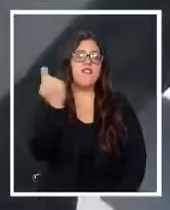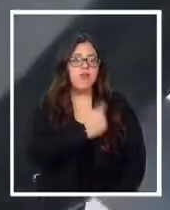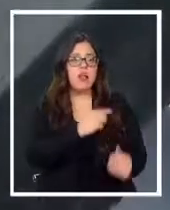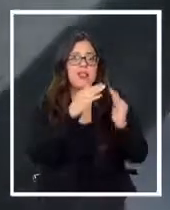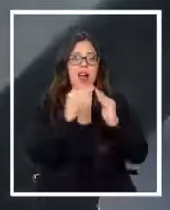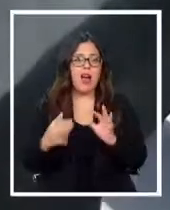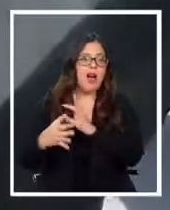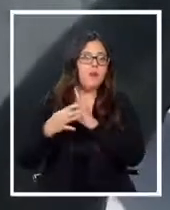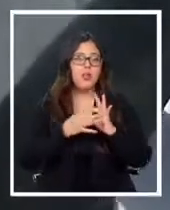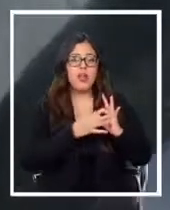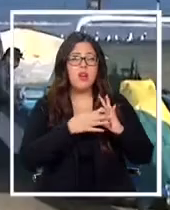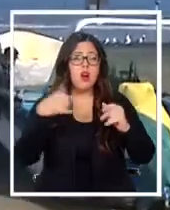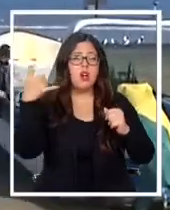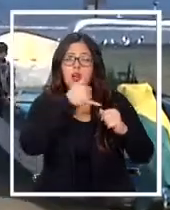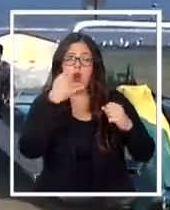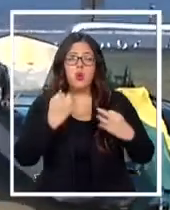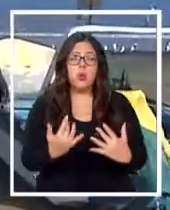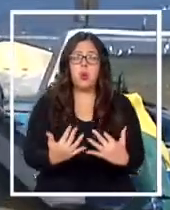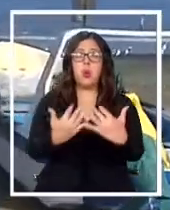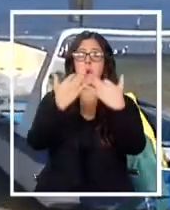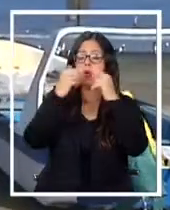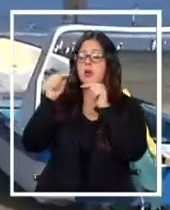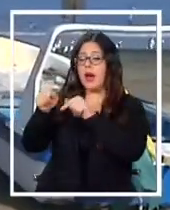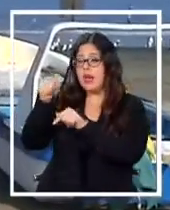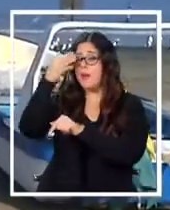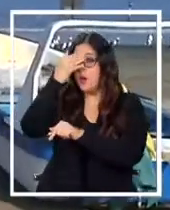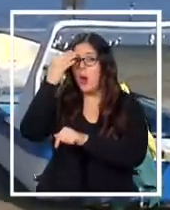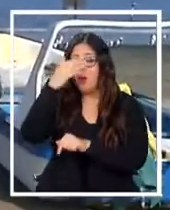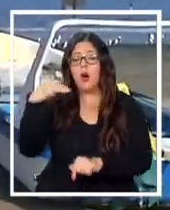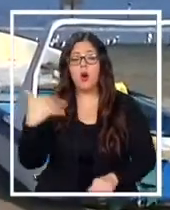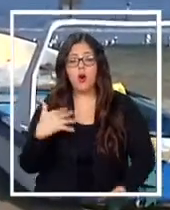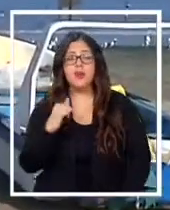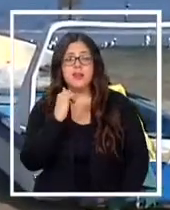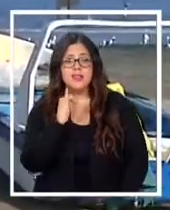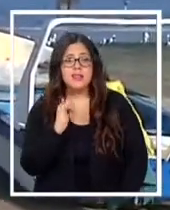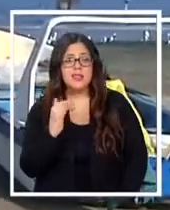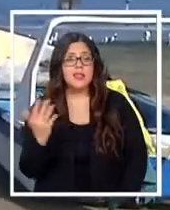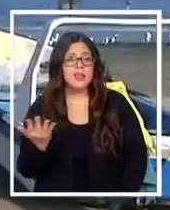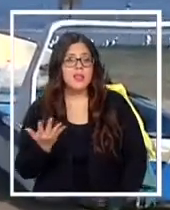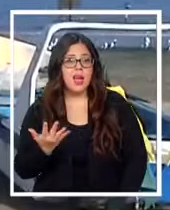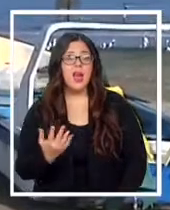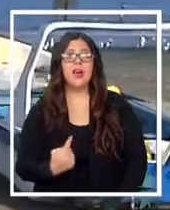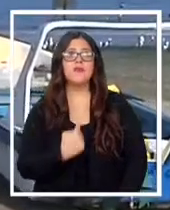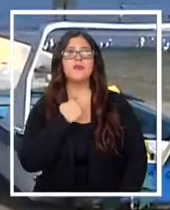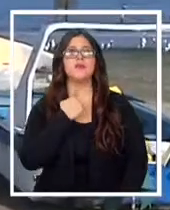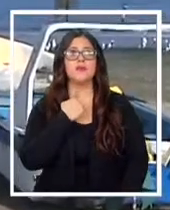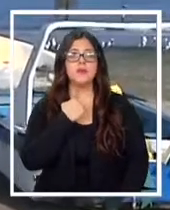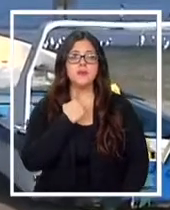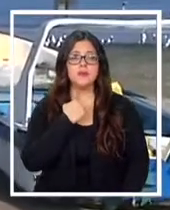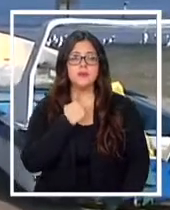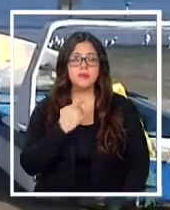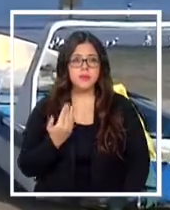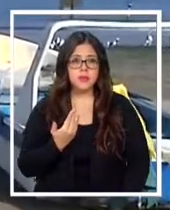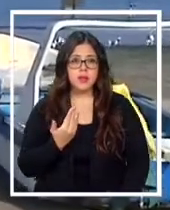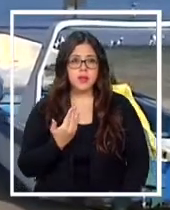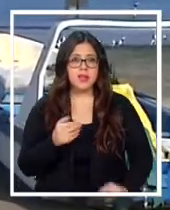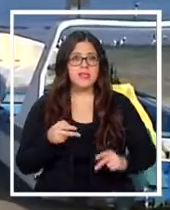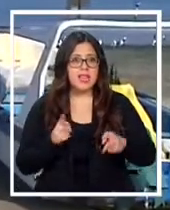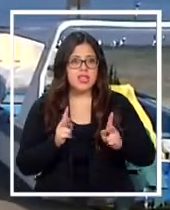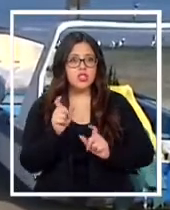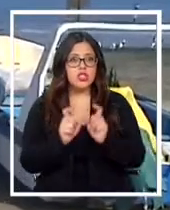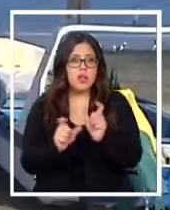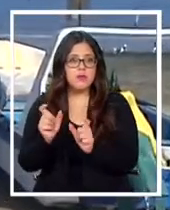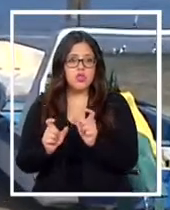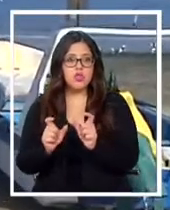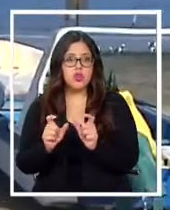por el tema de la contaminación. Genera una preocupación importante porque hay evidentemente afectación de derechos de los